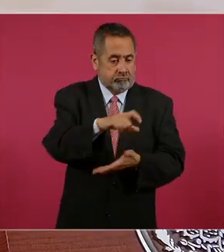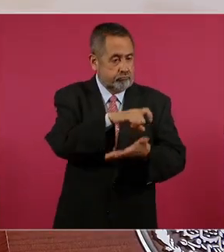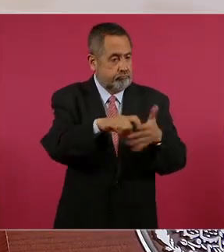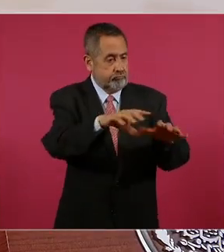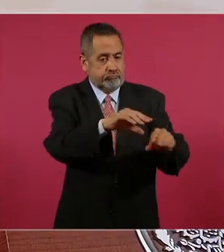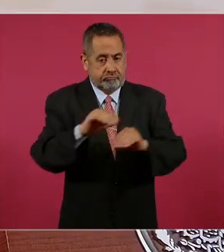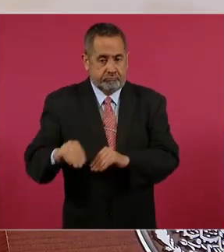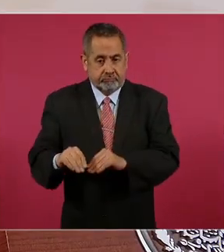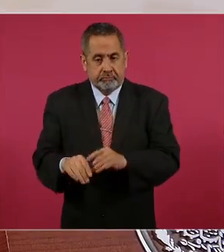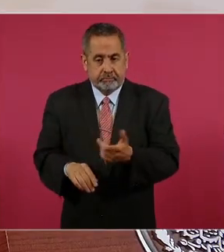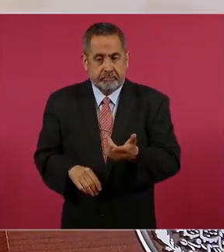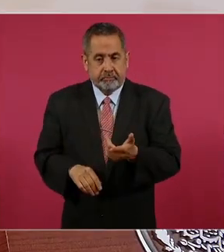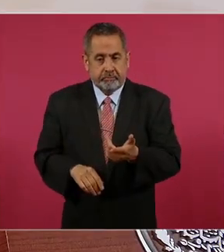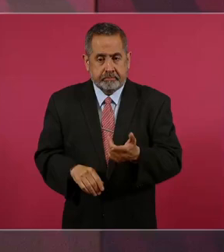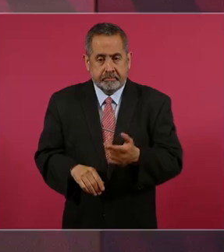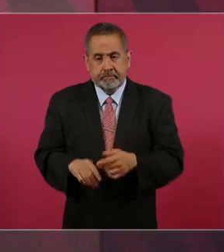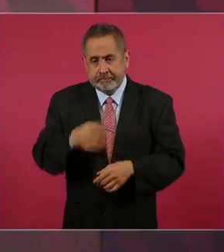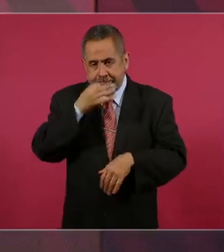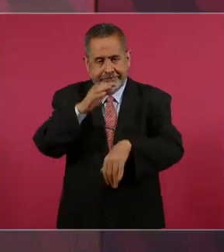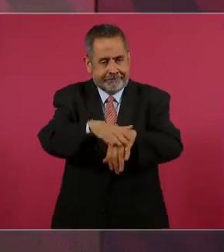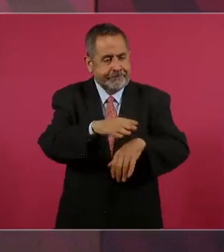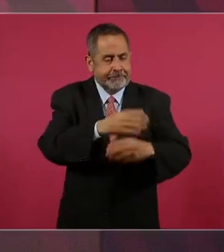esto es para que desayunen